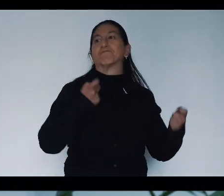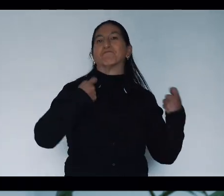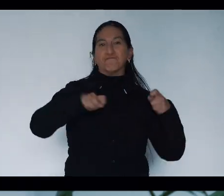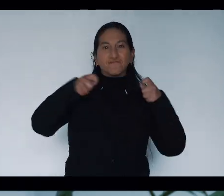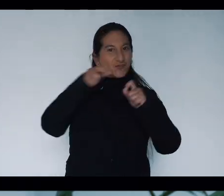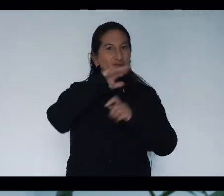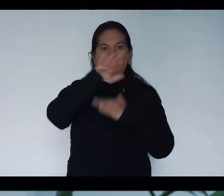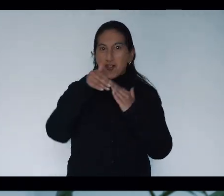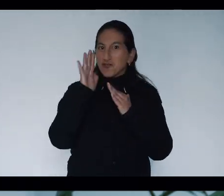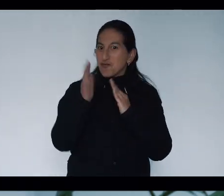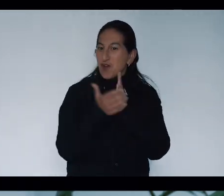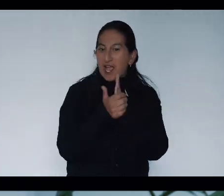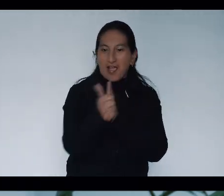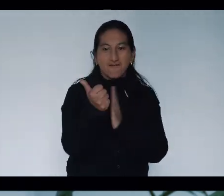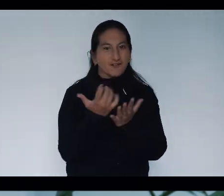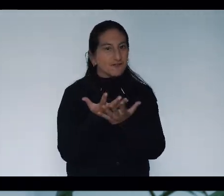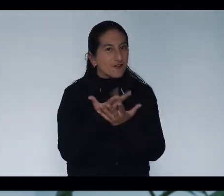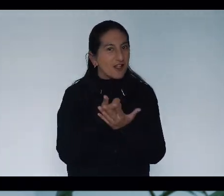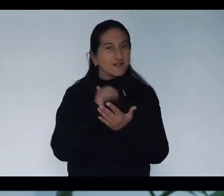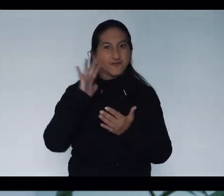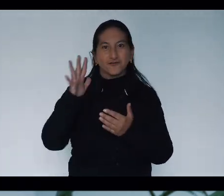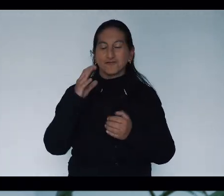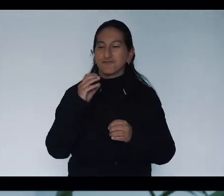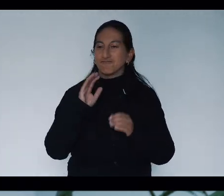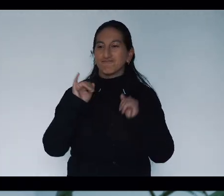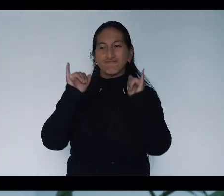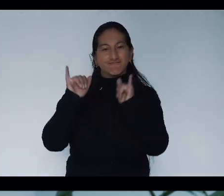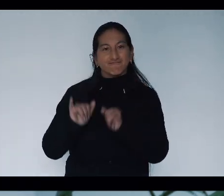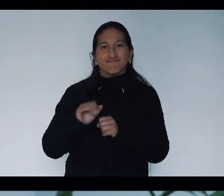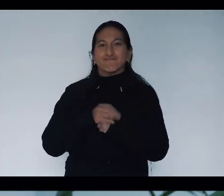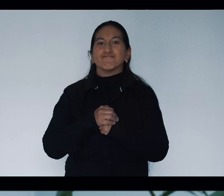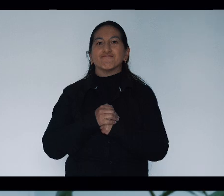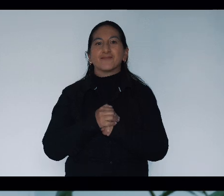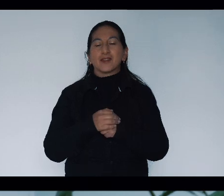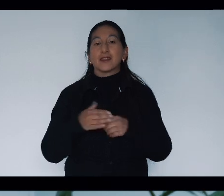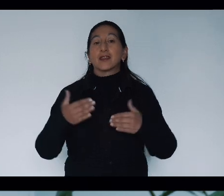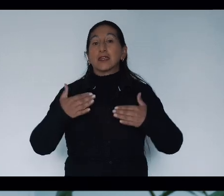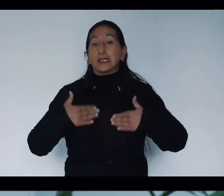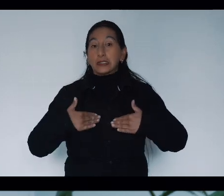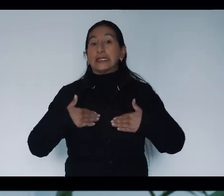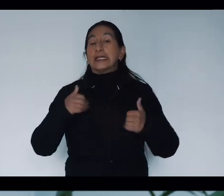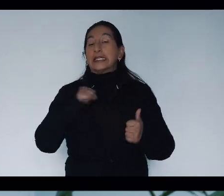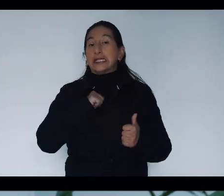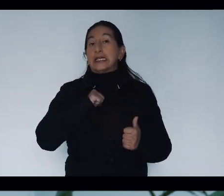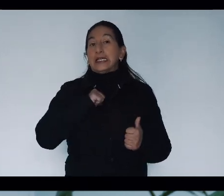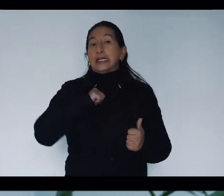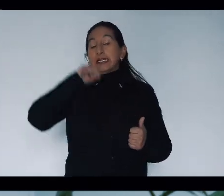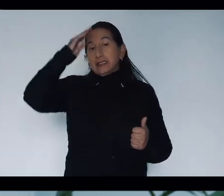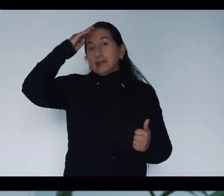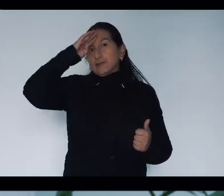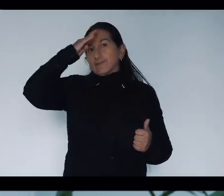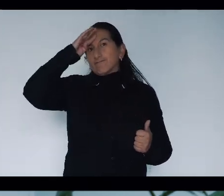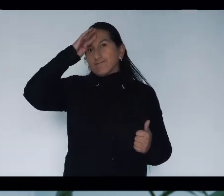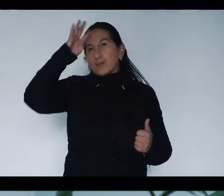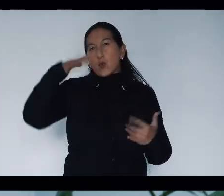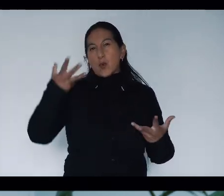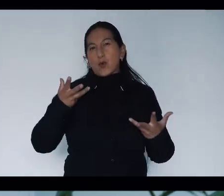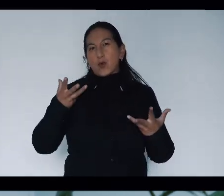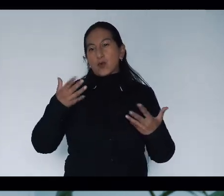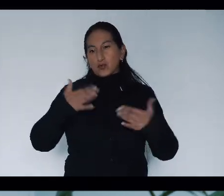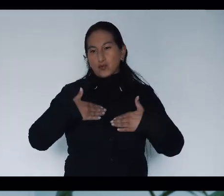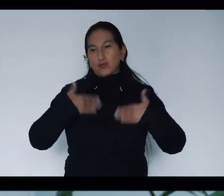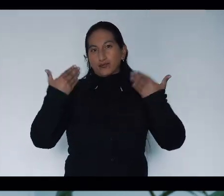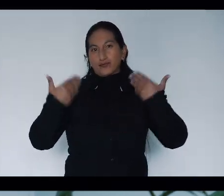habilidad, todo su arte, todo su oficio. En mi caso, he tenido la inquietud de formar